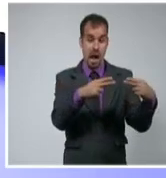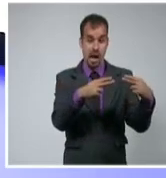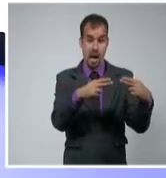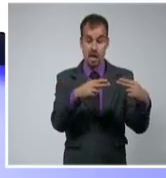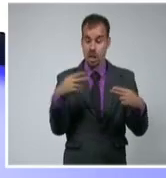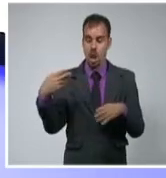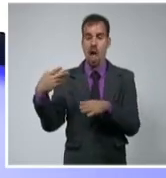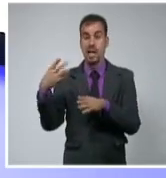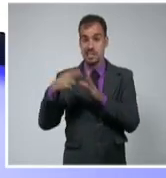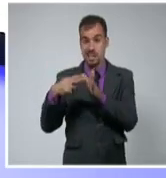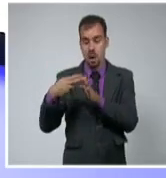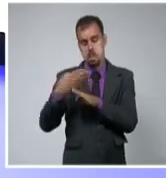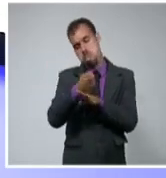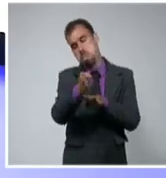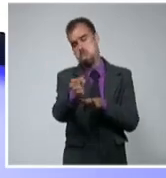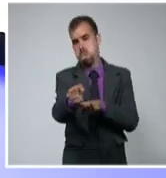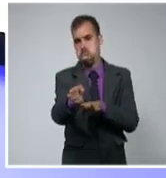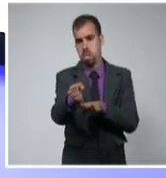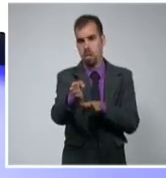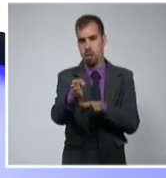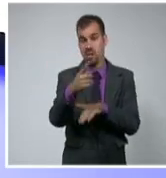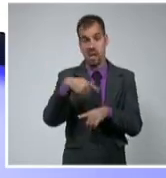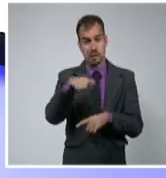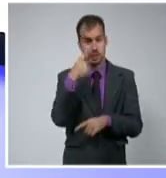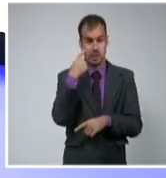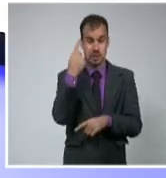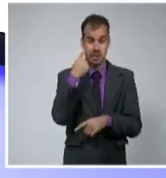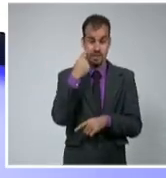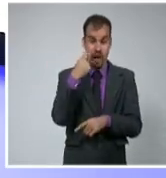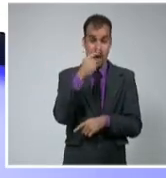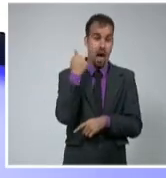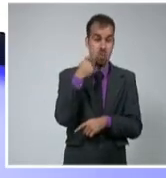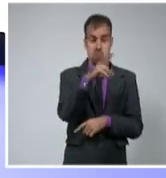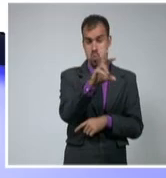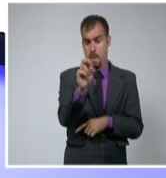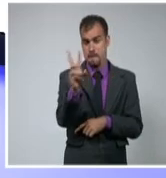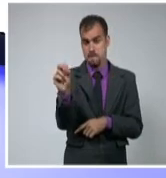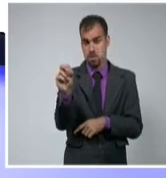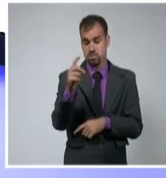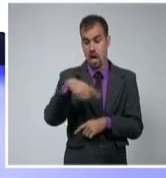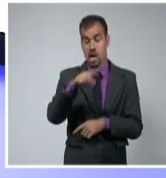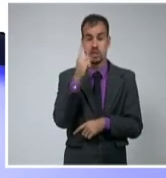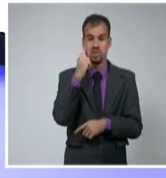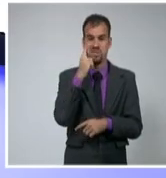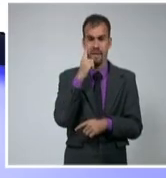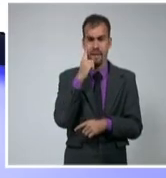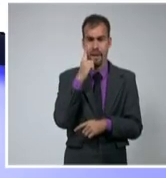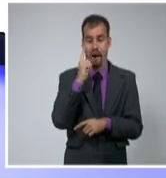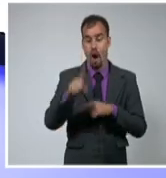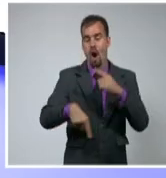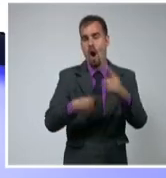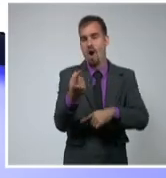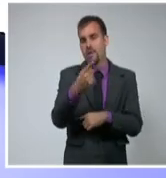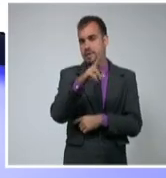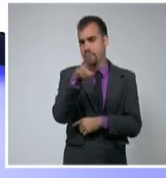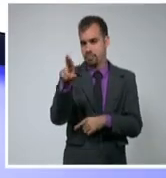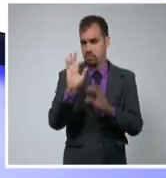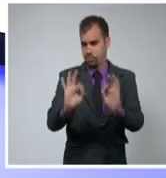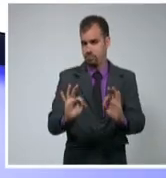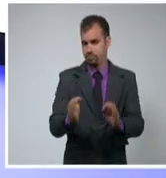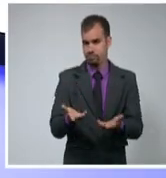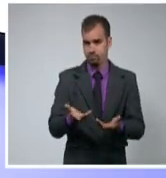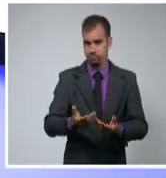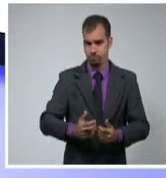Este hecho corresponde a la causa número 4 de 2020, seguida por los delitos de sabotaje y otros actos contra la seguridad del Estado.